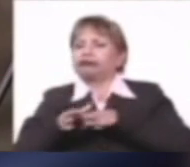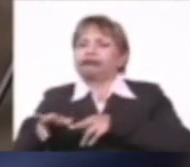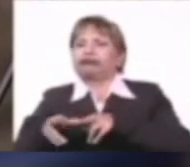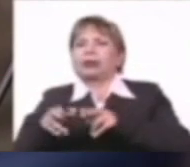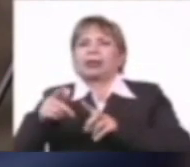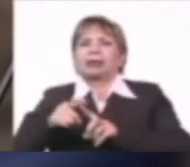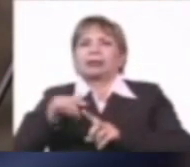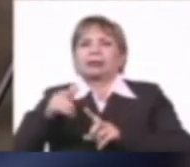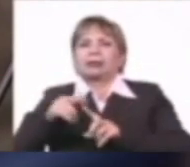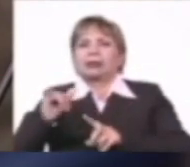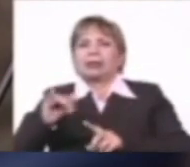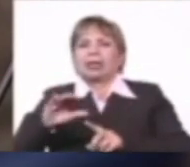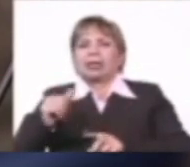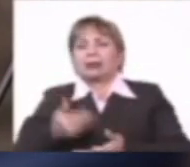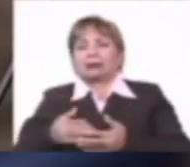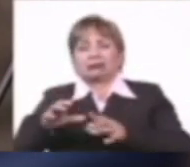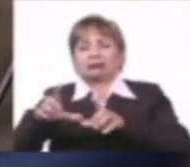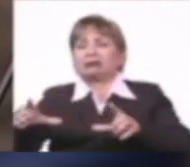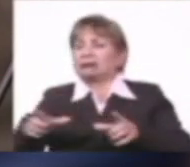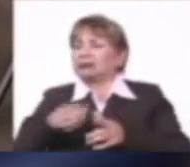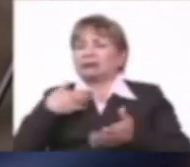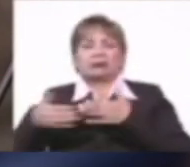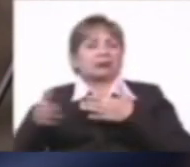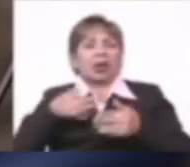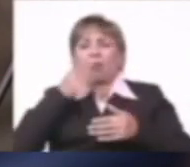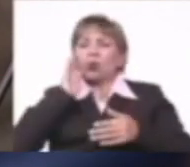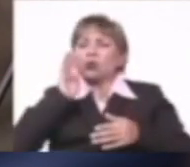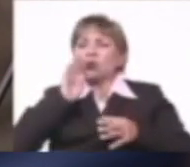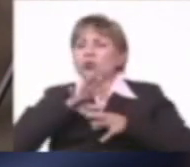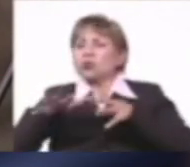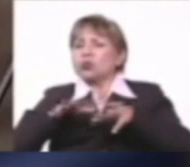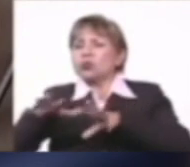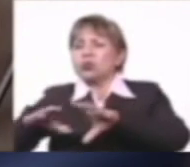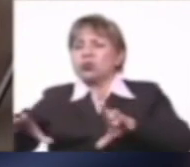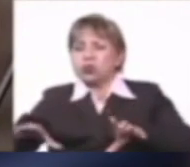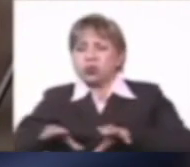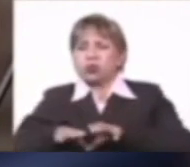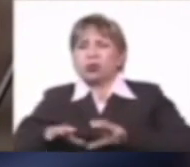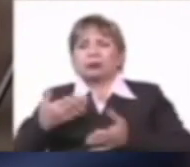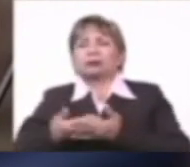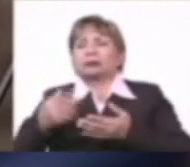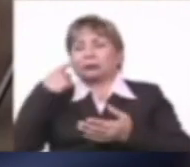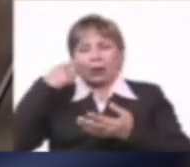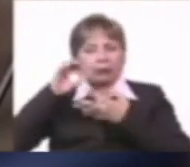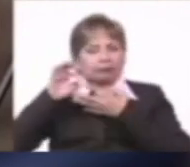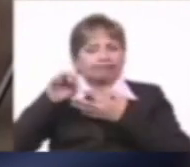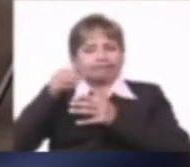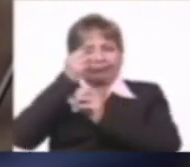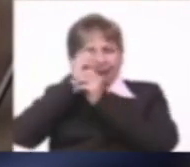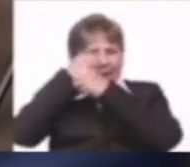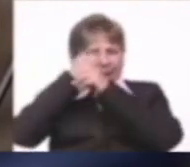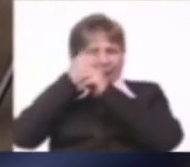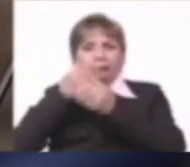Titicaca, haciendo inviable cualquier tipo de vida acuática. Impactos acumulativos que han sido identificados por el Organismo